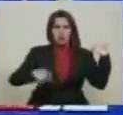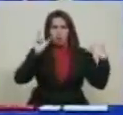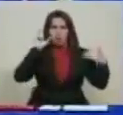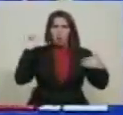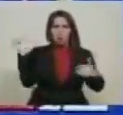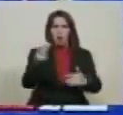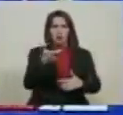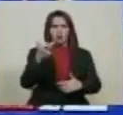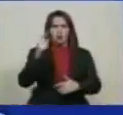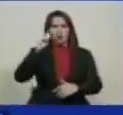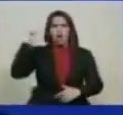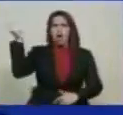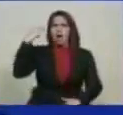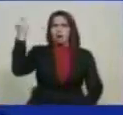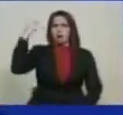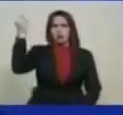Apure.